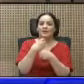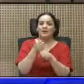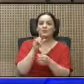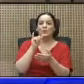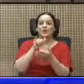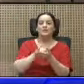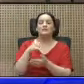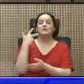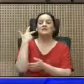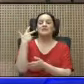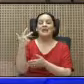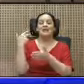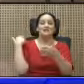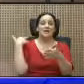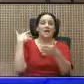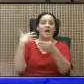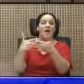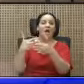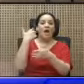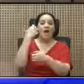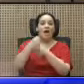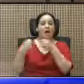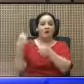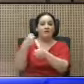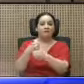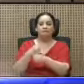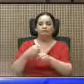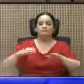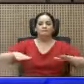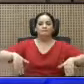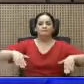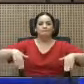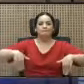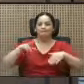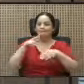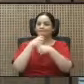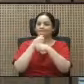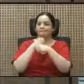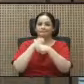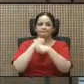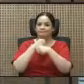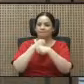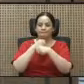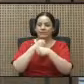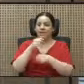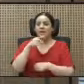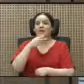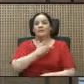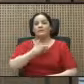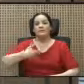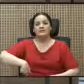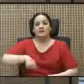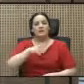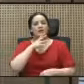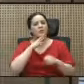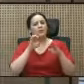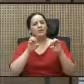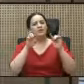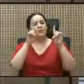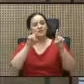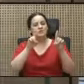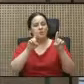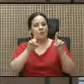estos 3 largos años y no ha hecho. El presidente habló de educación, que